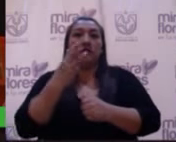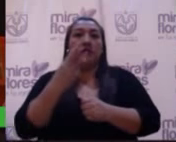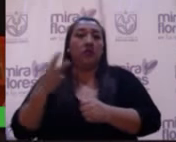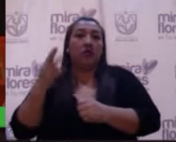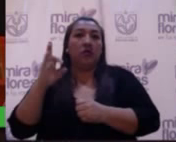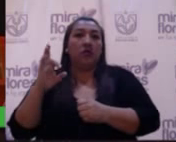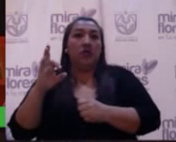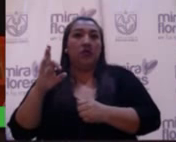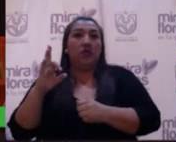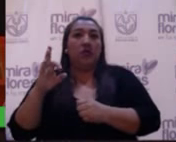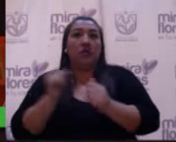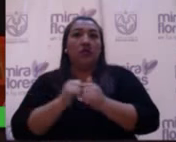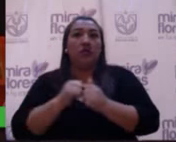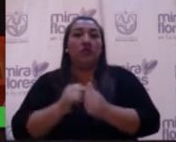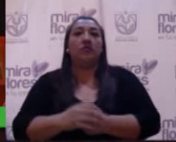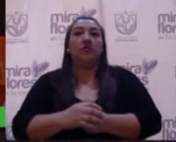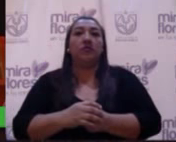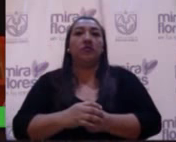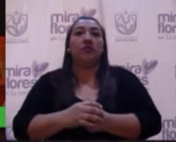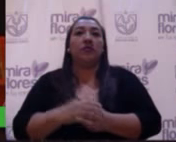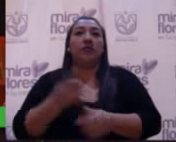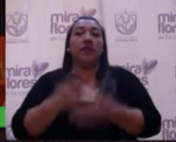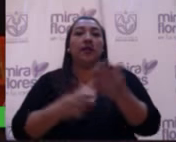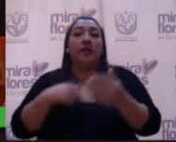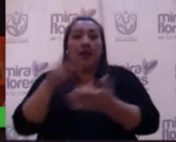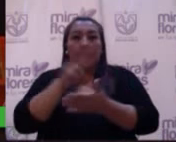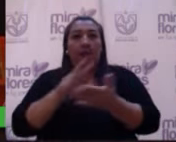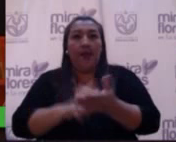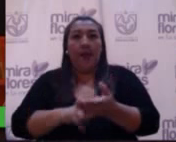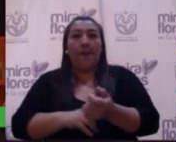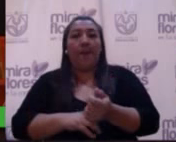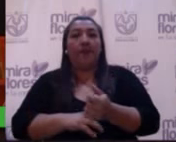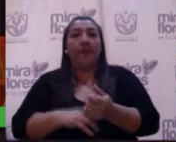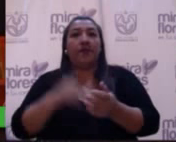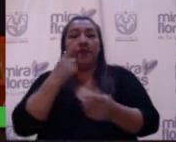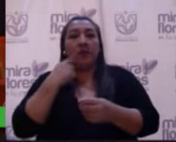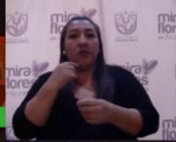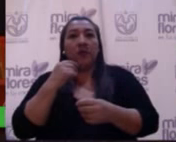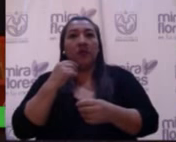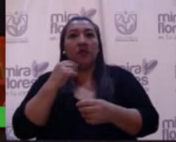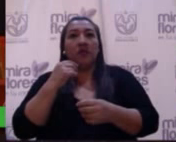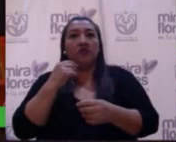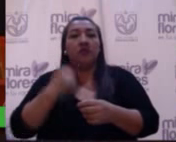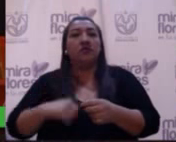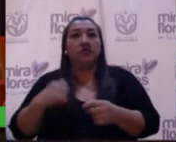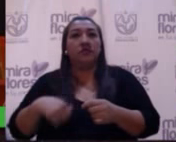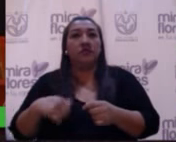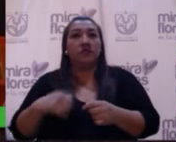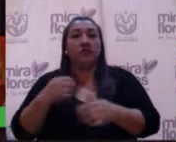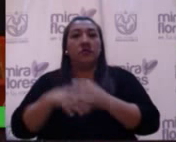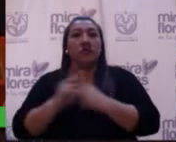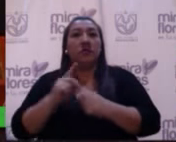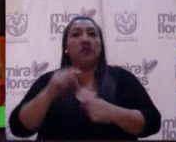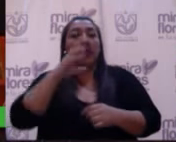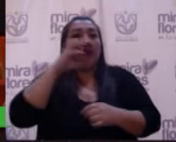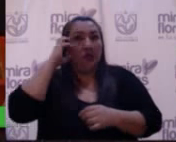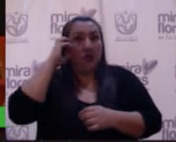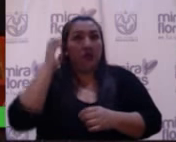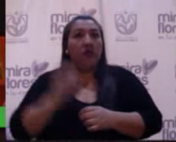WWF, por Un Planeta Vivo, la misma que voy a dar lectura. Señor Jorge Muñoz Wells, alcalde de la Municipalidad Distrital de